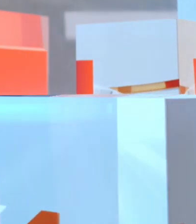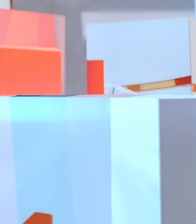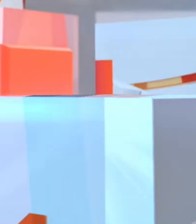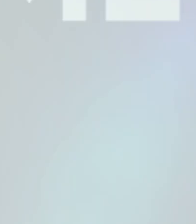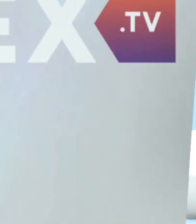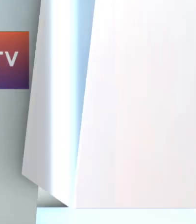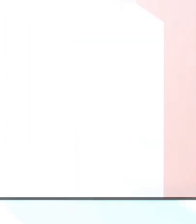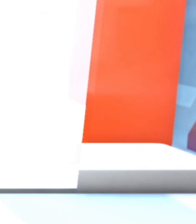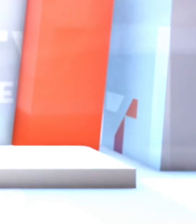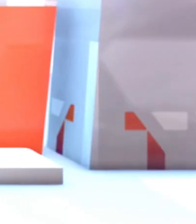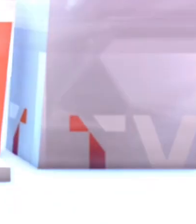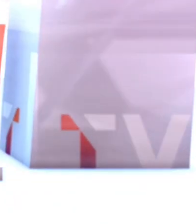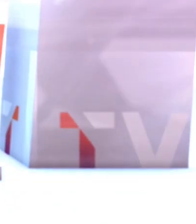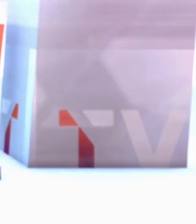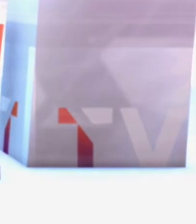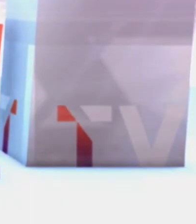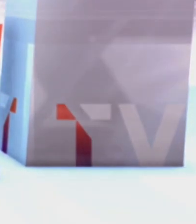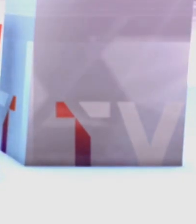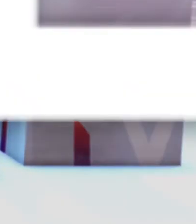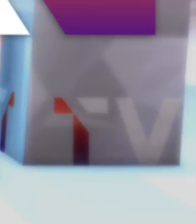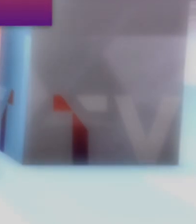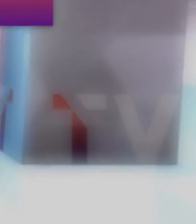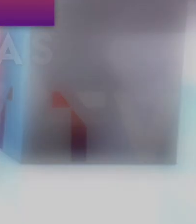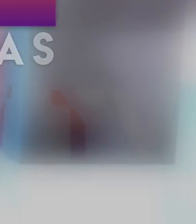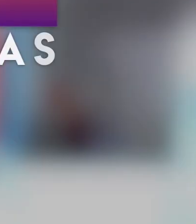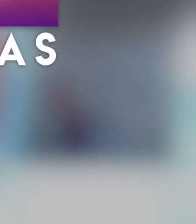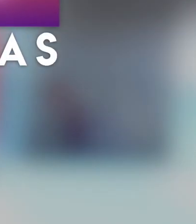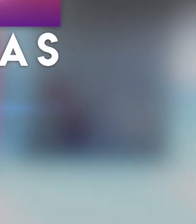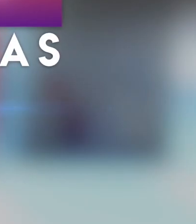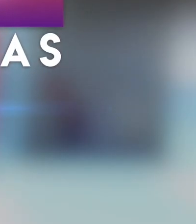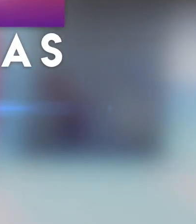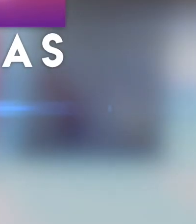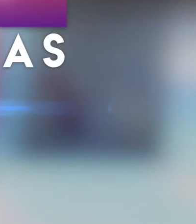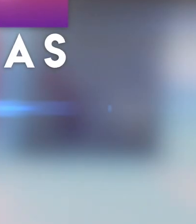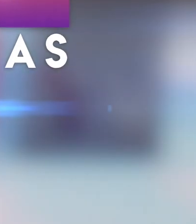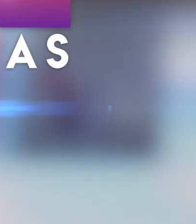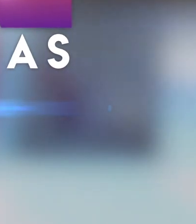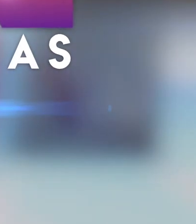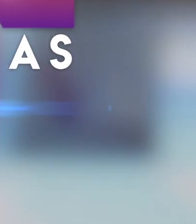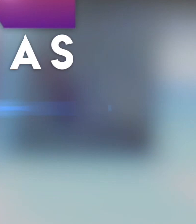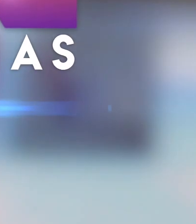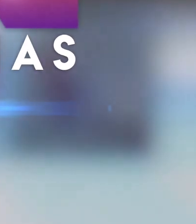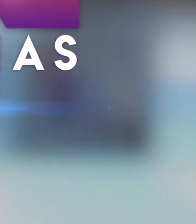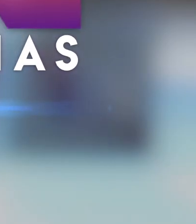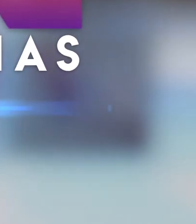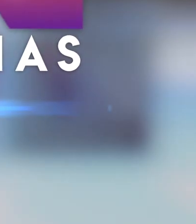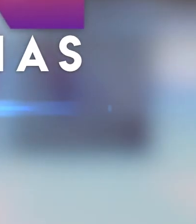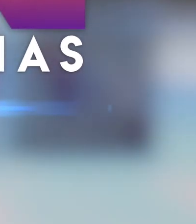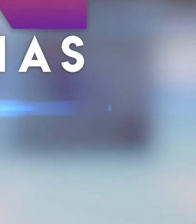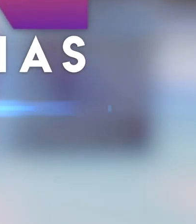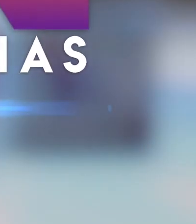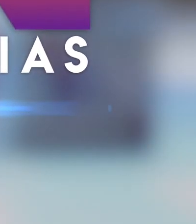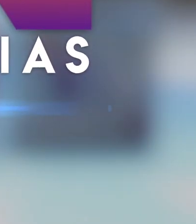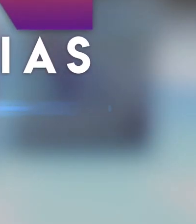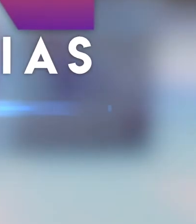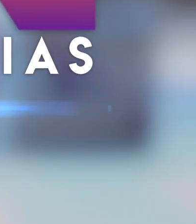Romo Garza sería parte del gobierno y del gabinete del presidente Obrador. Recordó que Alfonso Romo Garza fue el primer empresario en